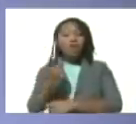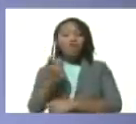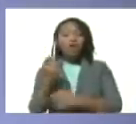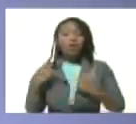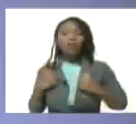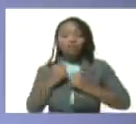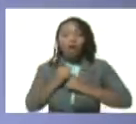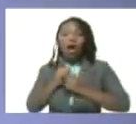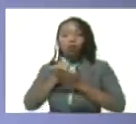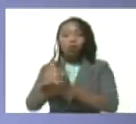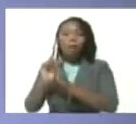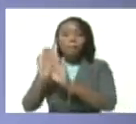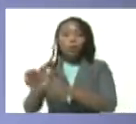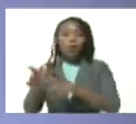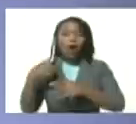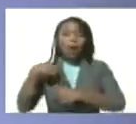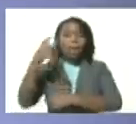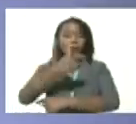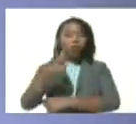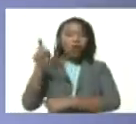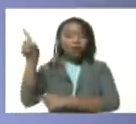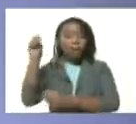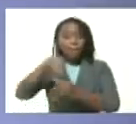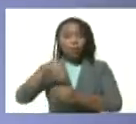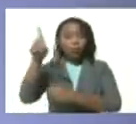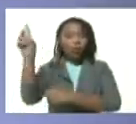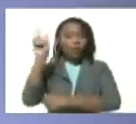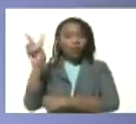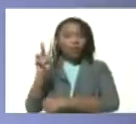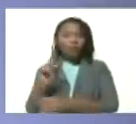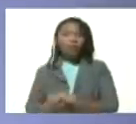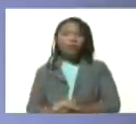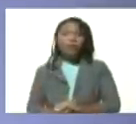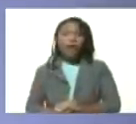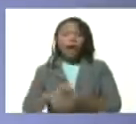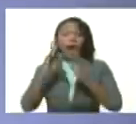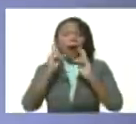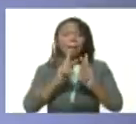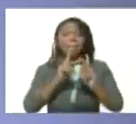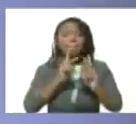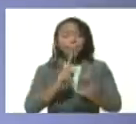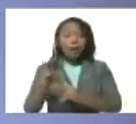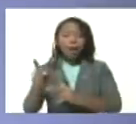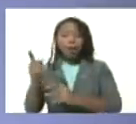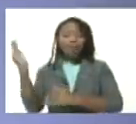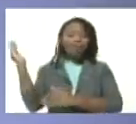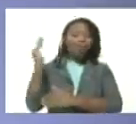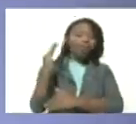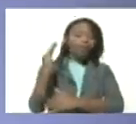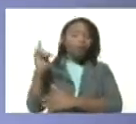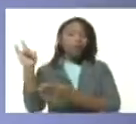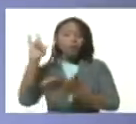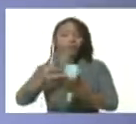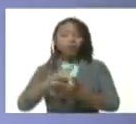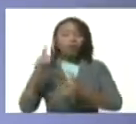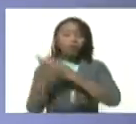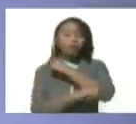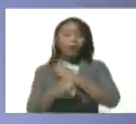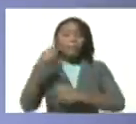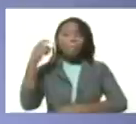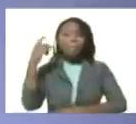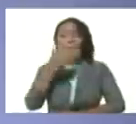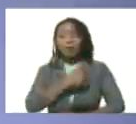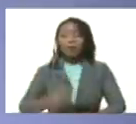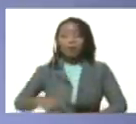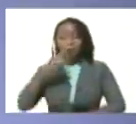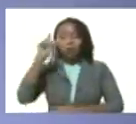a los venezolanos que están en Colombia. El plan Vuelta a la Patria, implementado por el presidente de la República, Nicolás Maduro, está a disposición